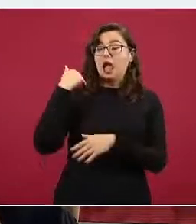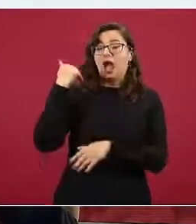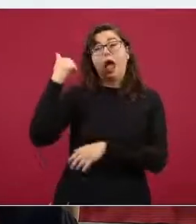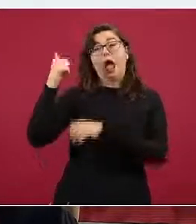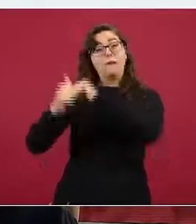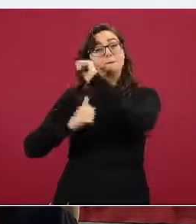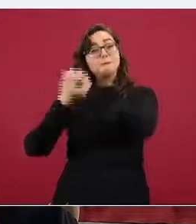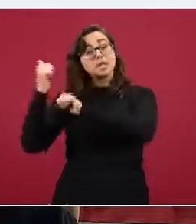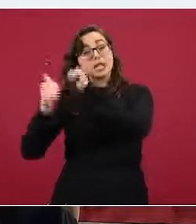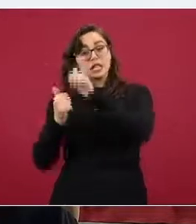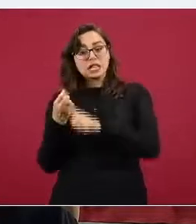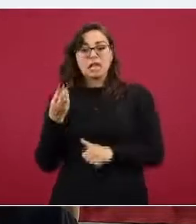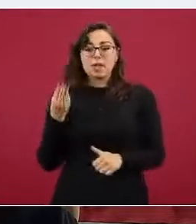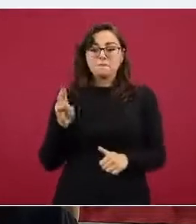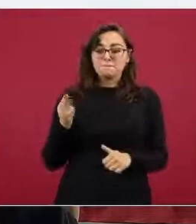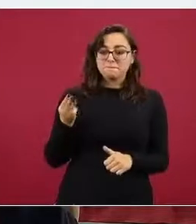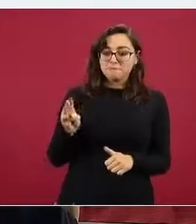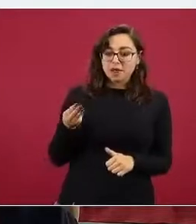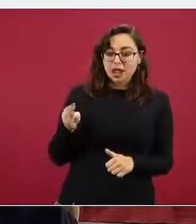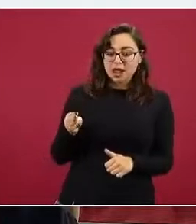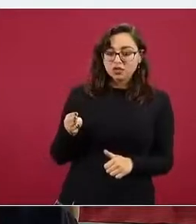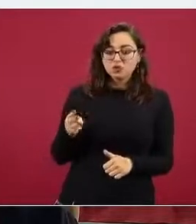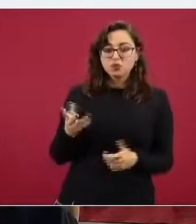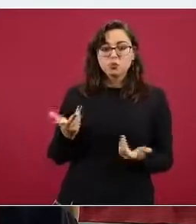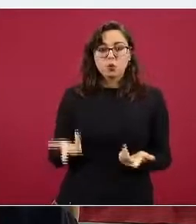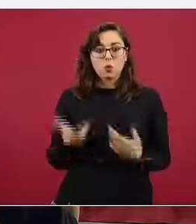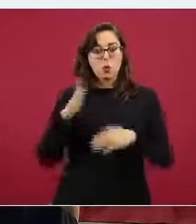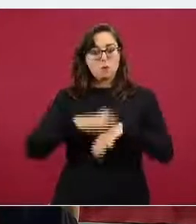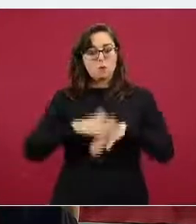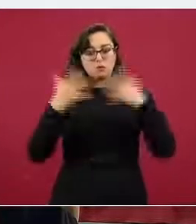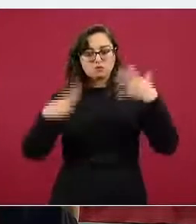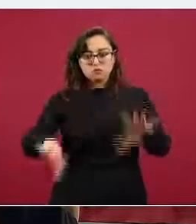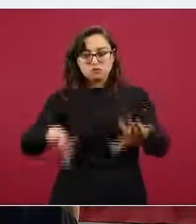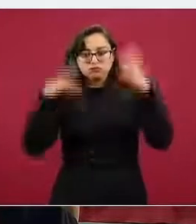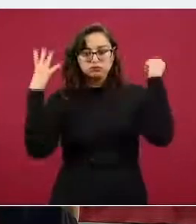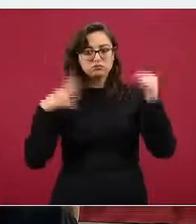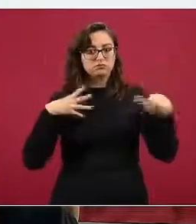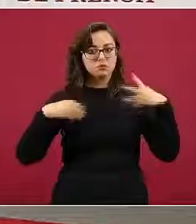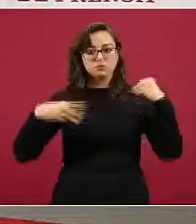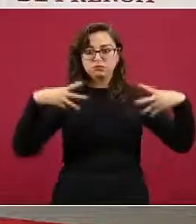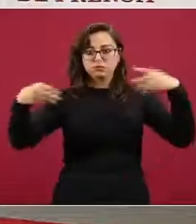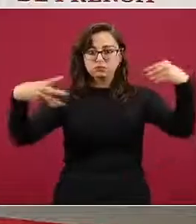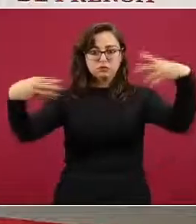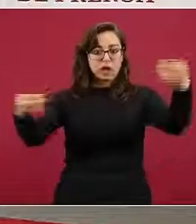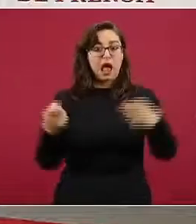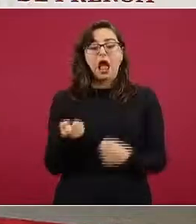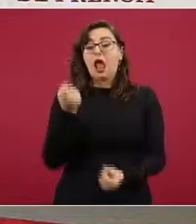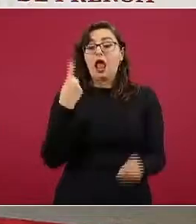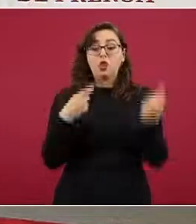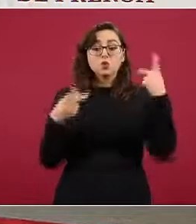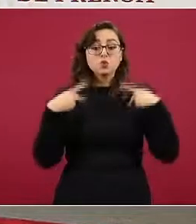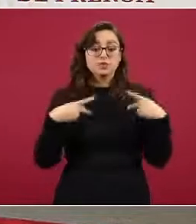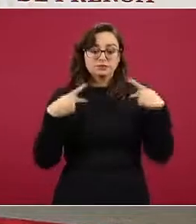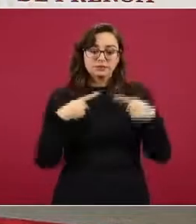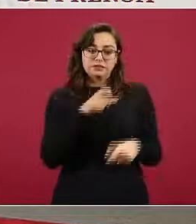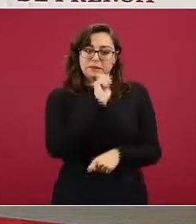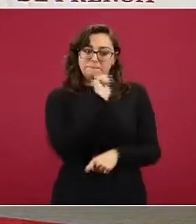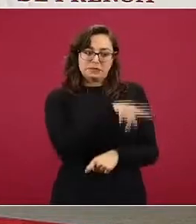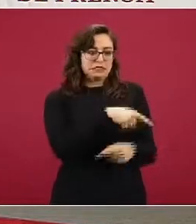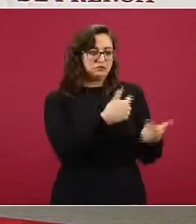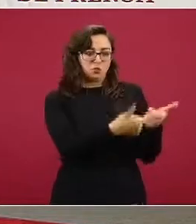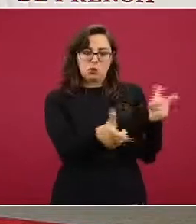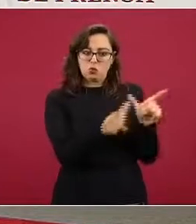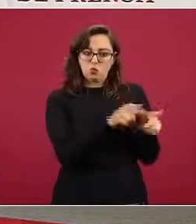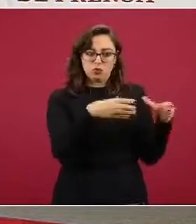mayo, cuando empezaron a existir los incrementos rápidos en el número de casos, hubo personas, este mismo grupo que se ha